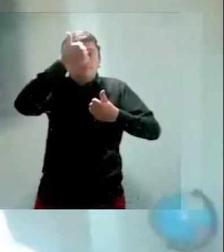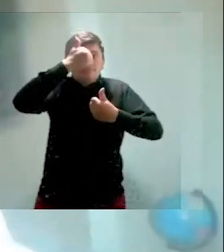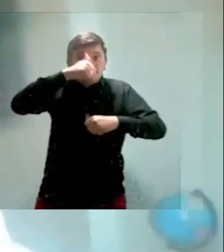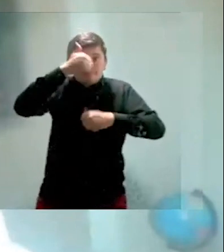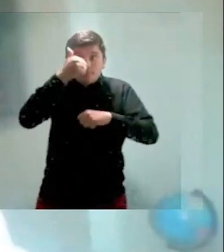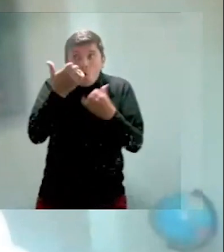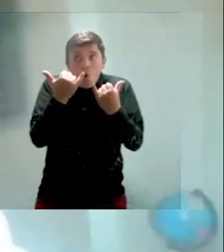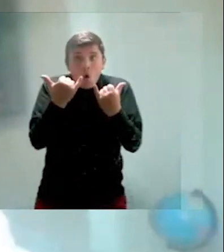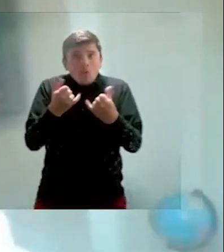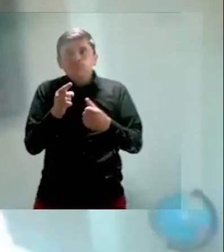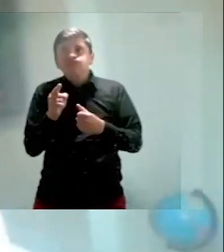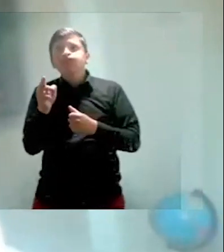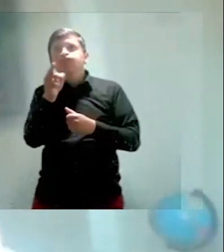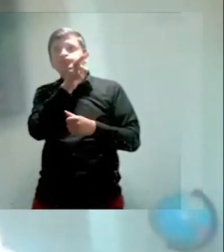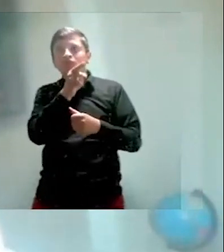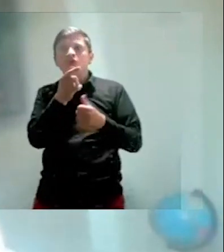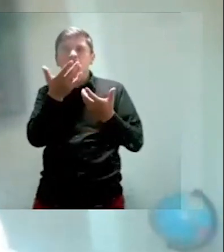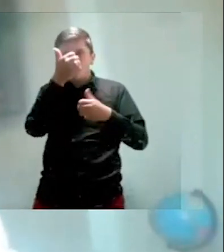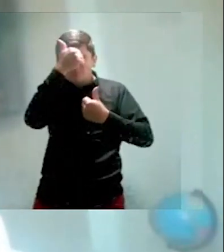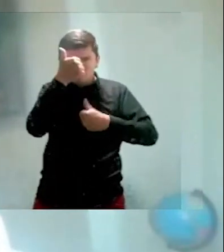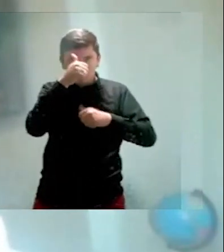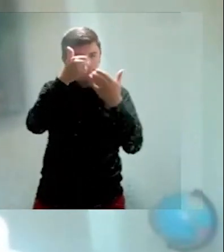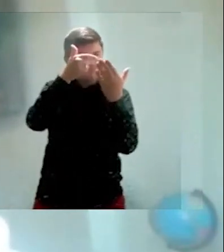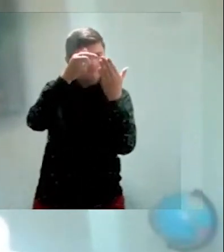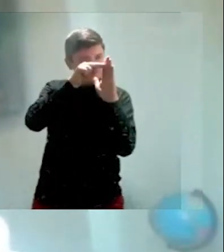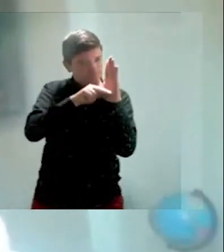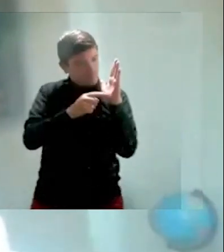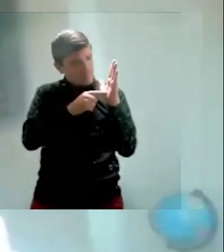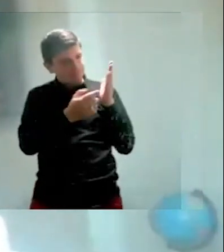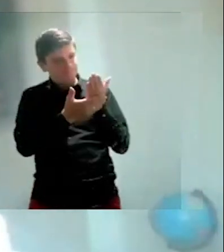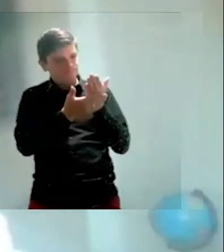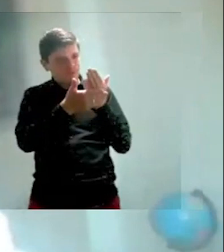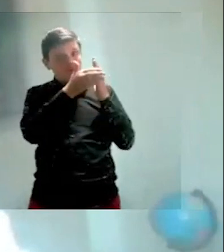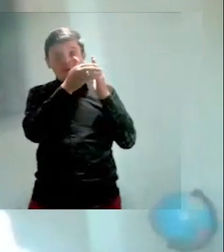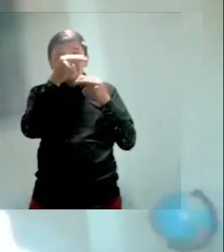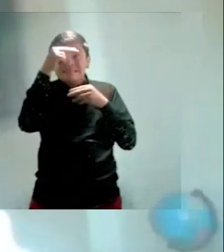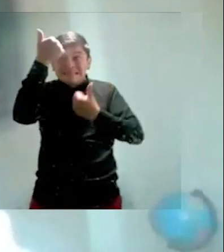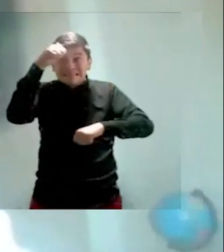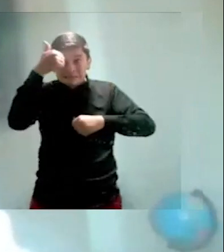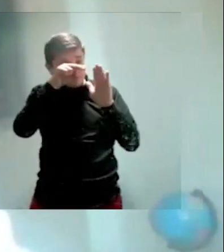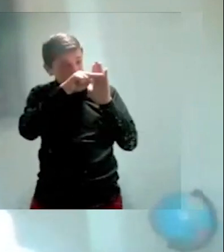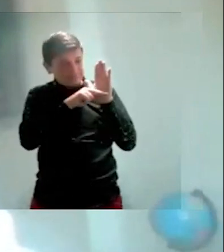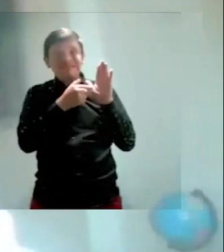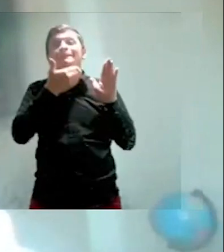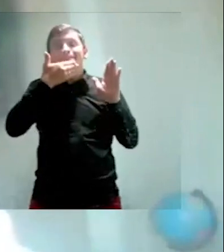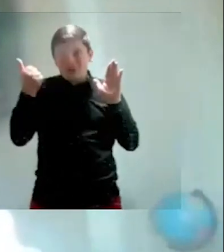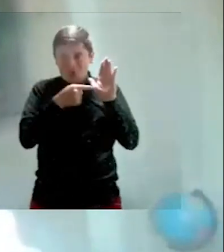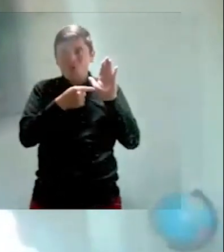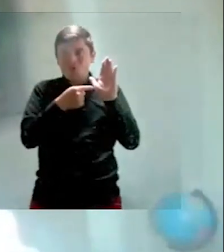esas cosas que, estos detalles que estoy poniendo de presente. Estamos hablando de cómo